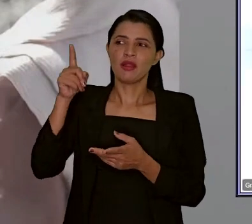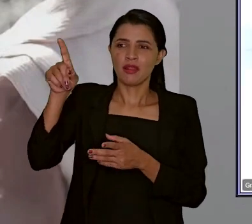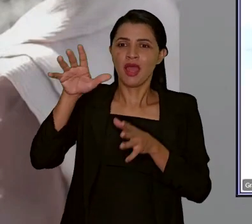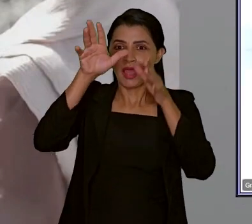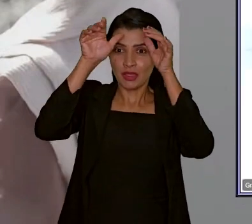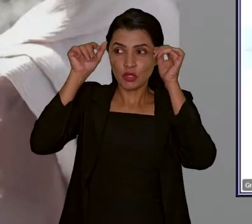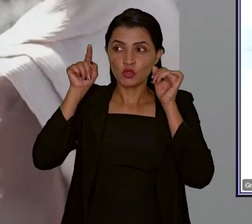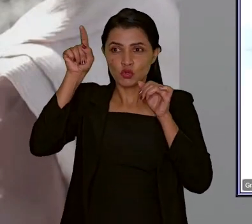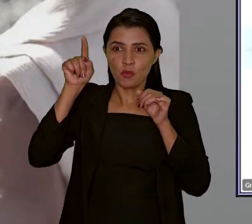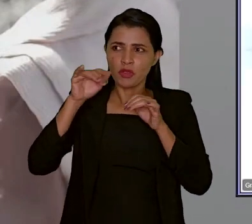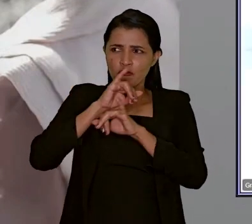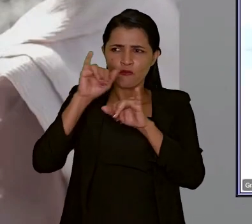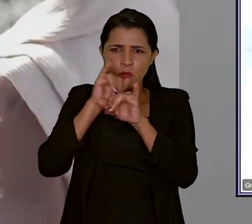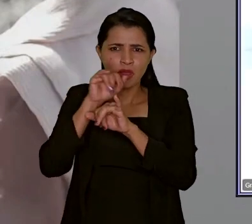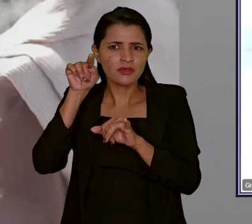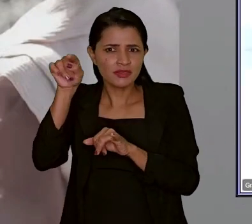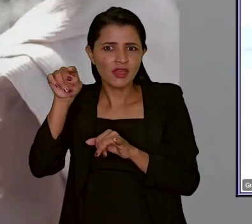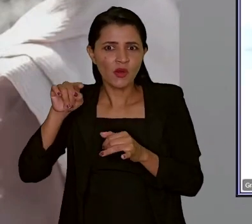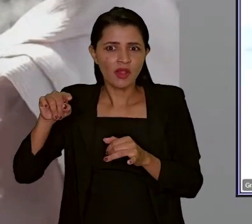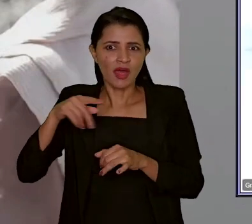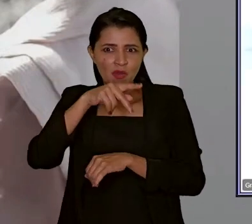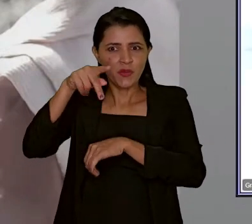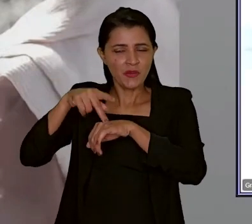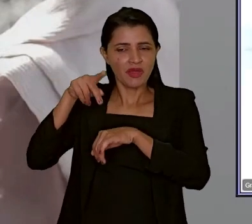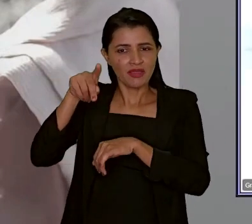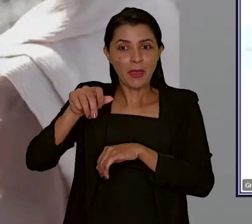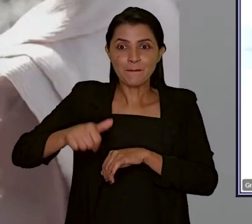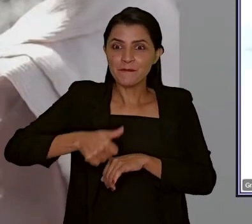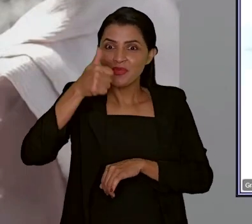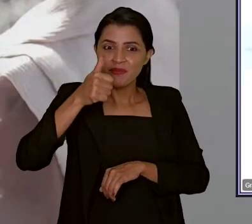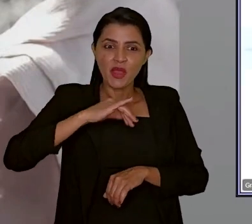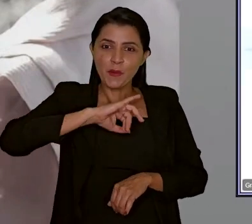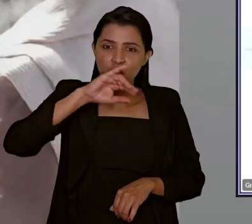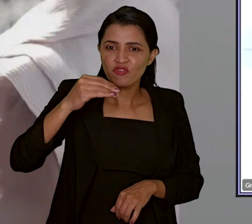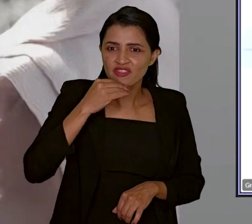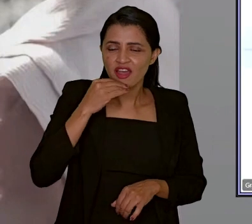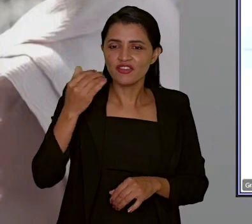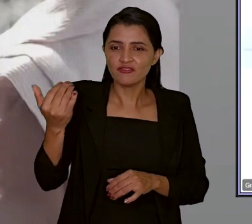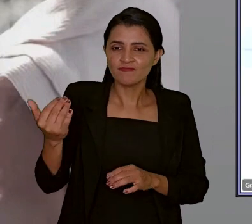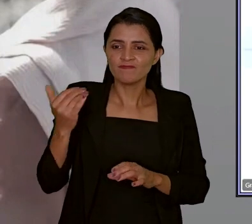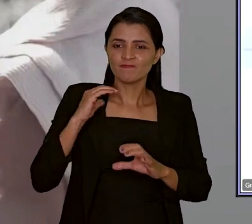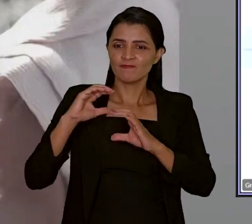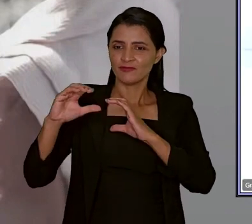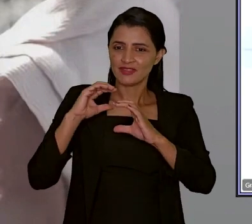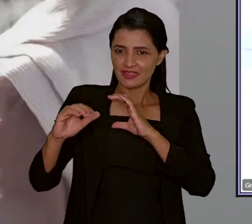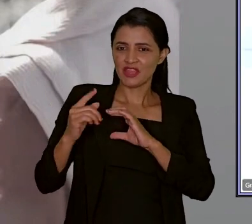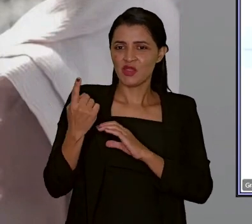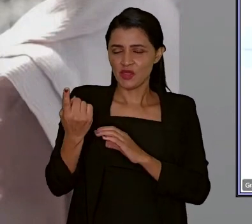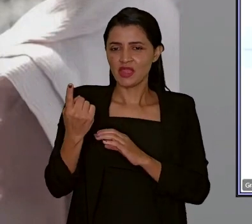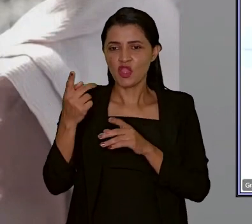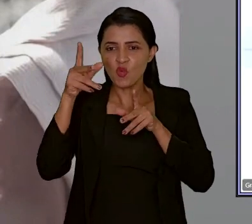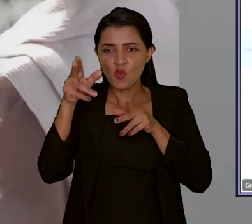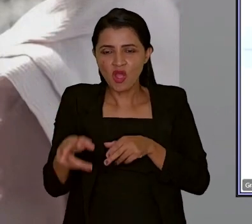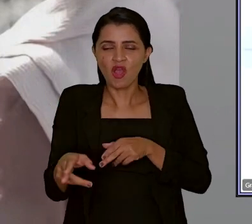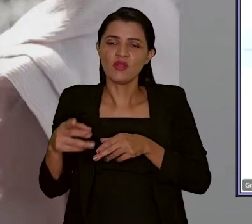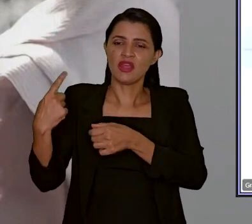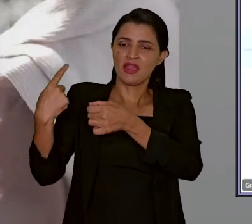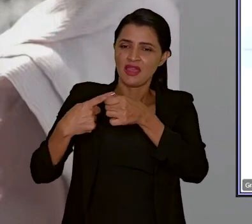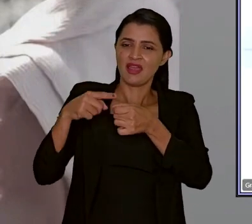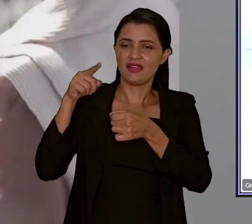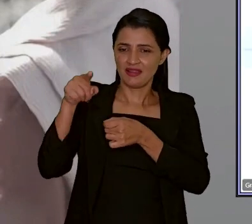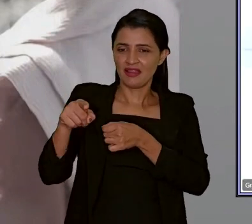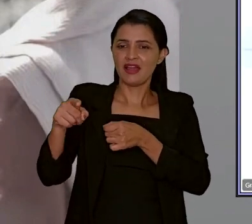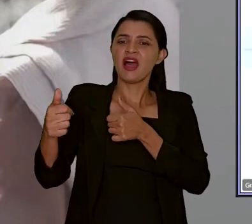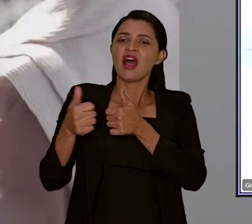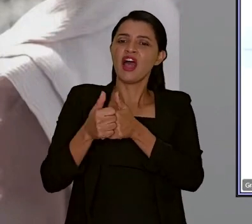Justicia de la Nación, en una primera oportunidad que me comuniqué con un juez de la provincia de Entre Ríos, me